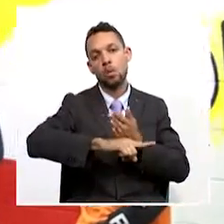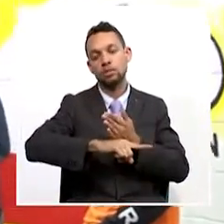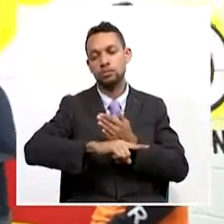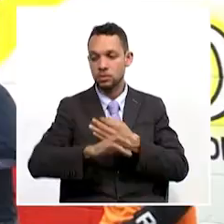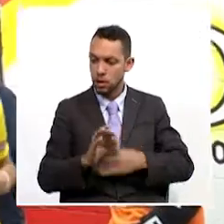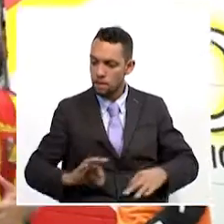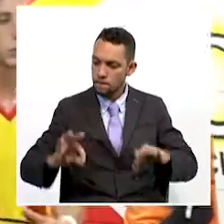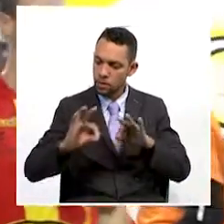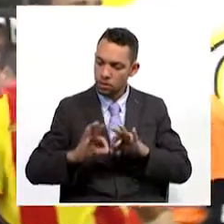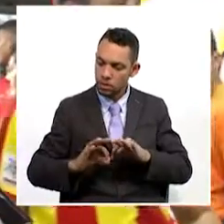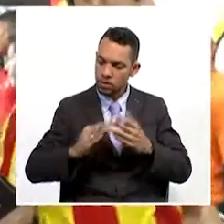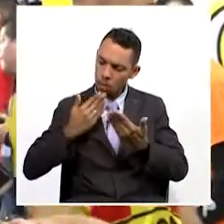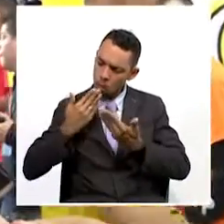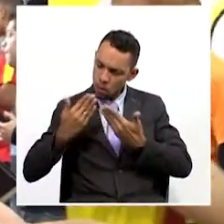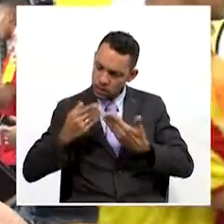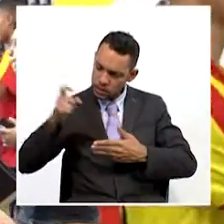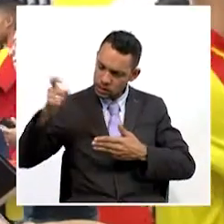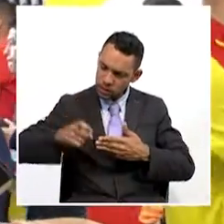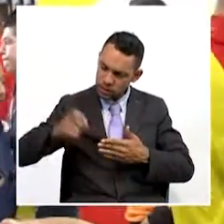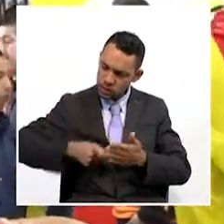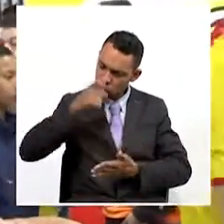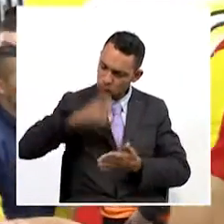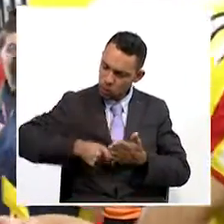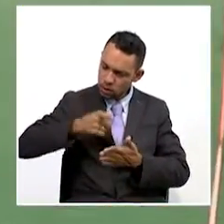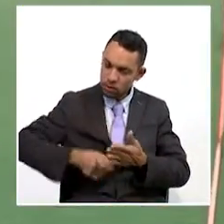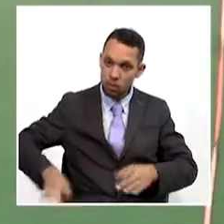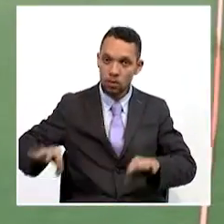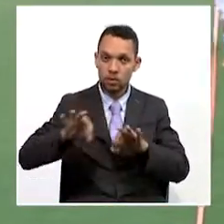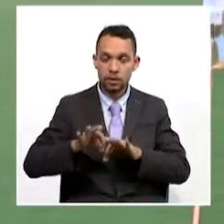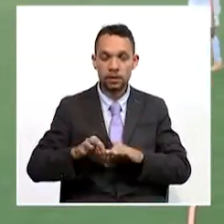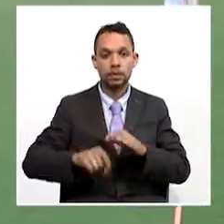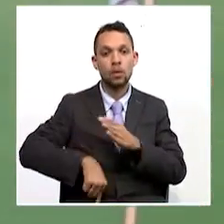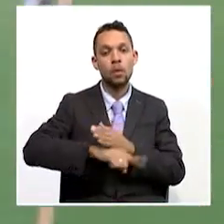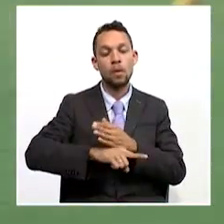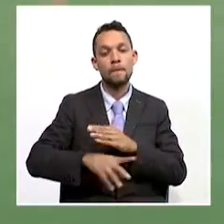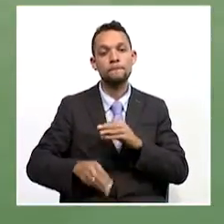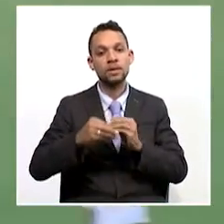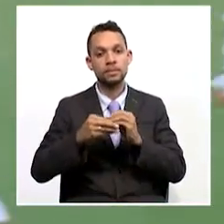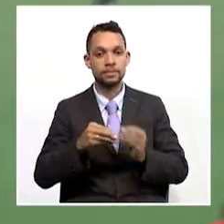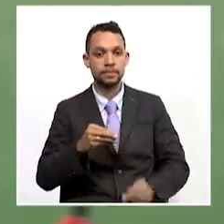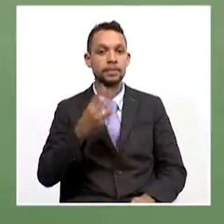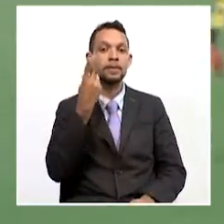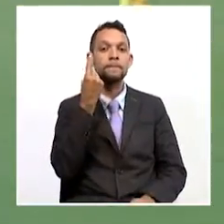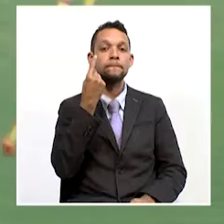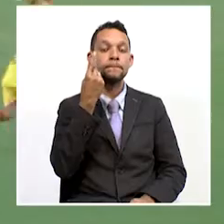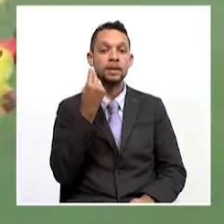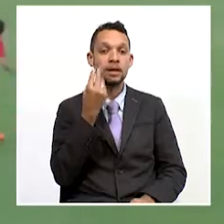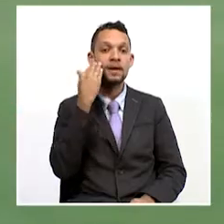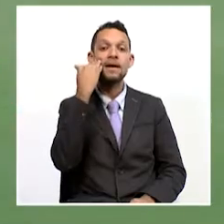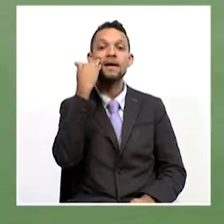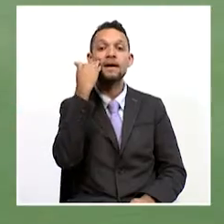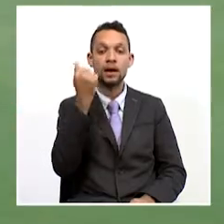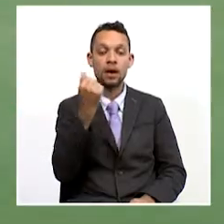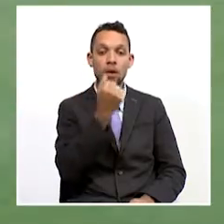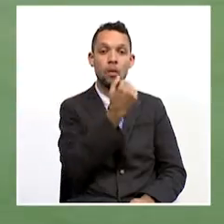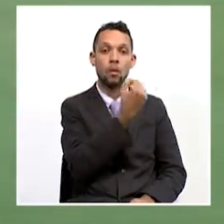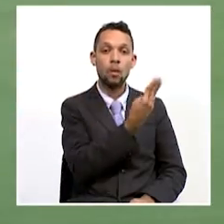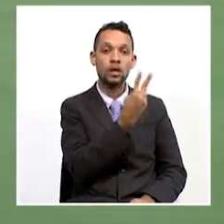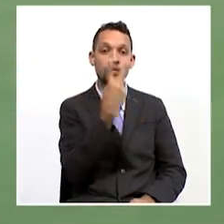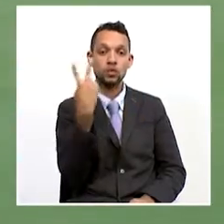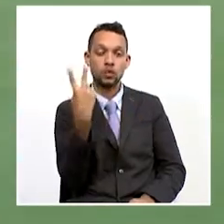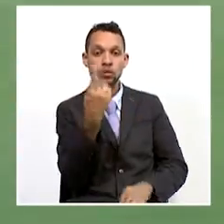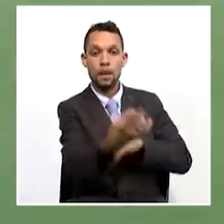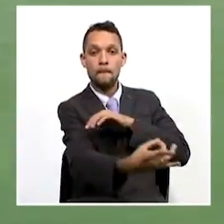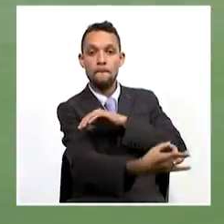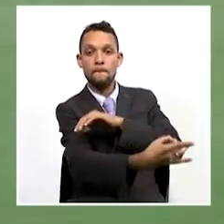profe me dio la confianza de entrar y de marcar, gracias a Dios pues se lo dedicó a Dios. Por otra parte, el Deportivo Pereira femenino cayó 4-2 ante el América